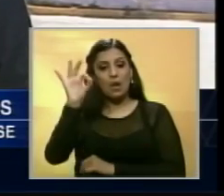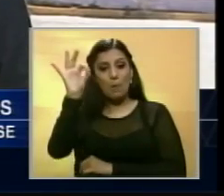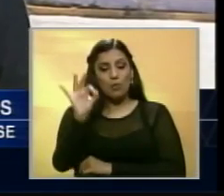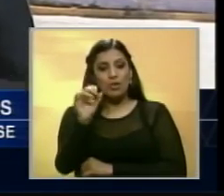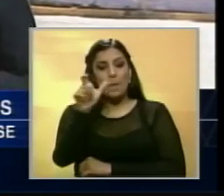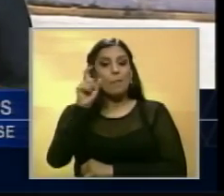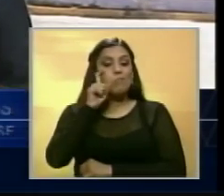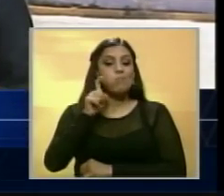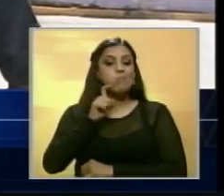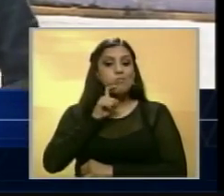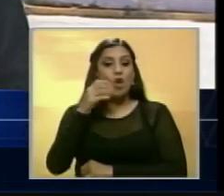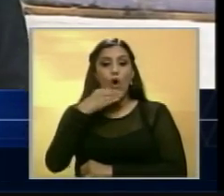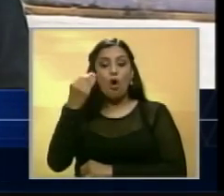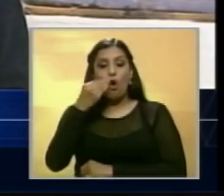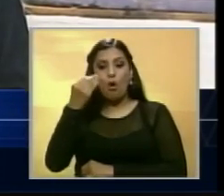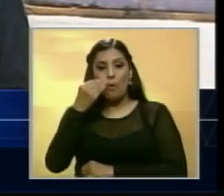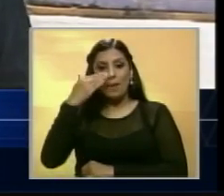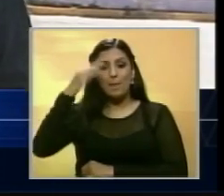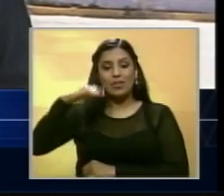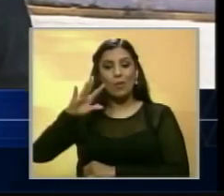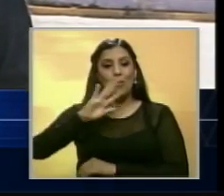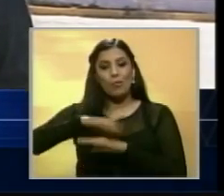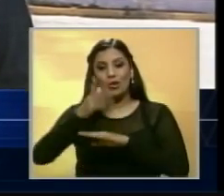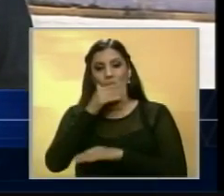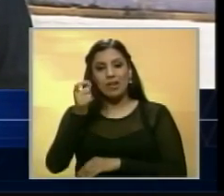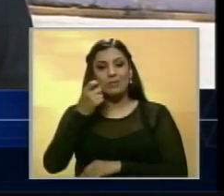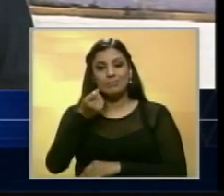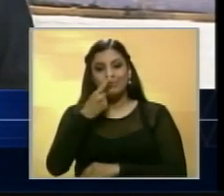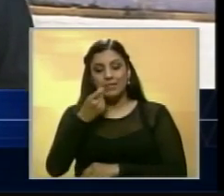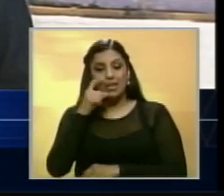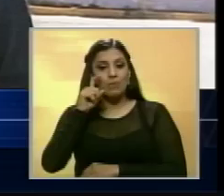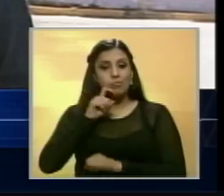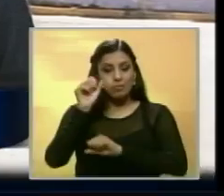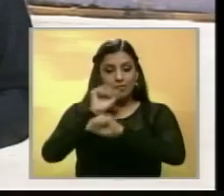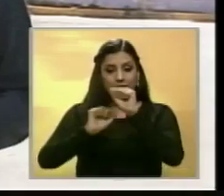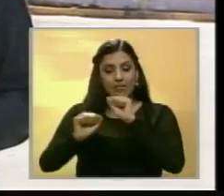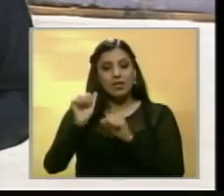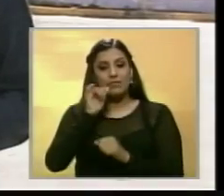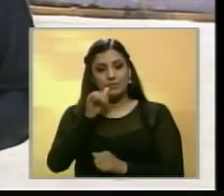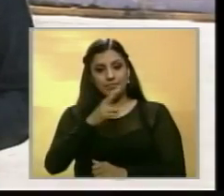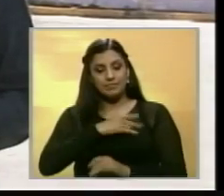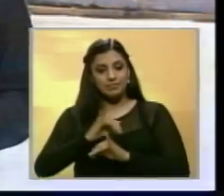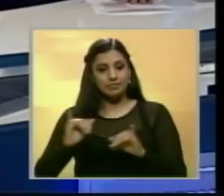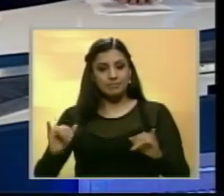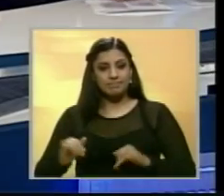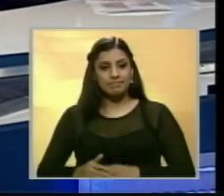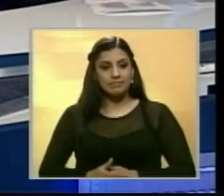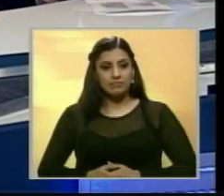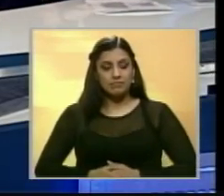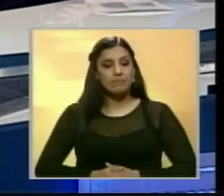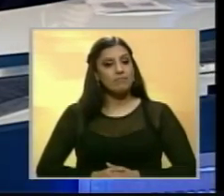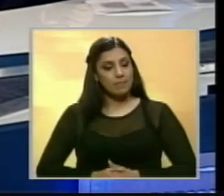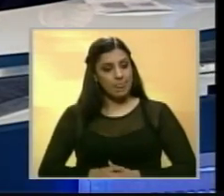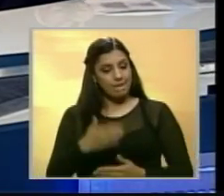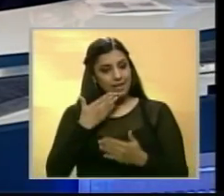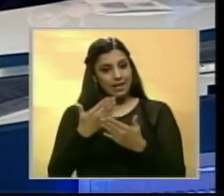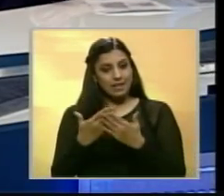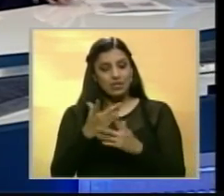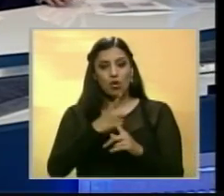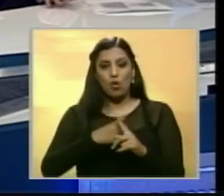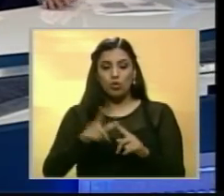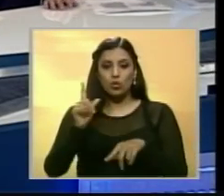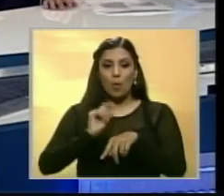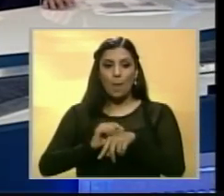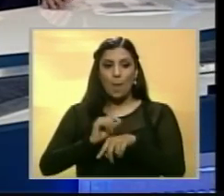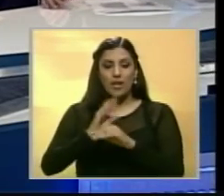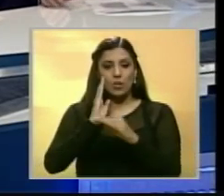los embarazos en jóvenes en la entidad. Desde el estado de Anzoátegui, Nina Martínez, Noticiero Venevisión. Muchísimas gracias, Nina. Amigos, es